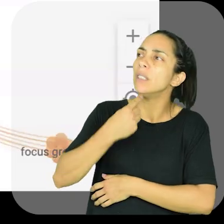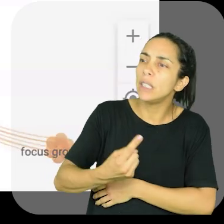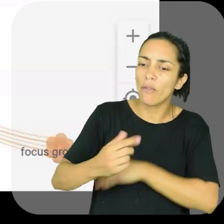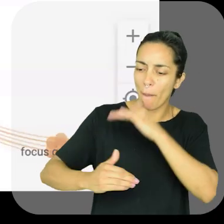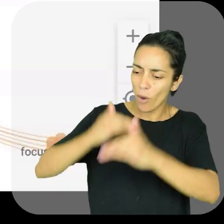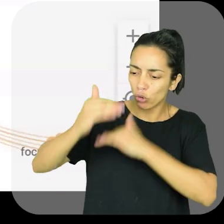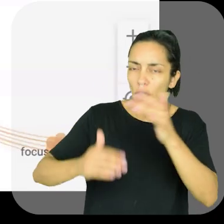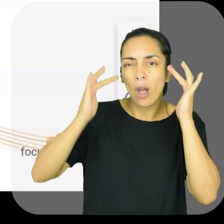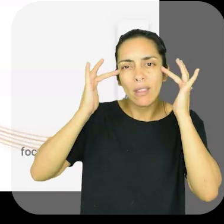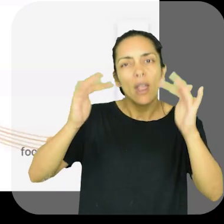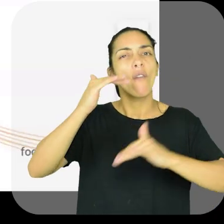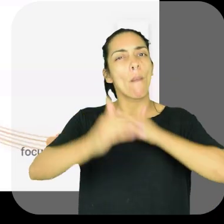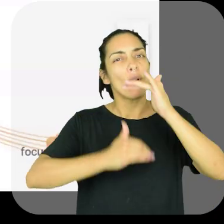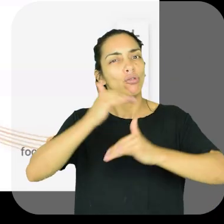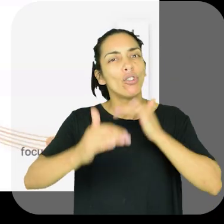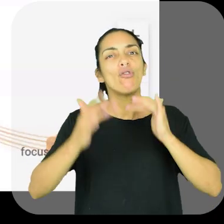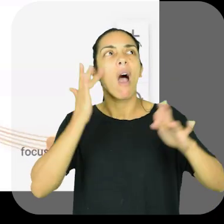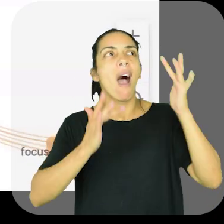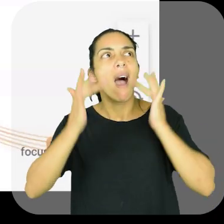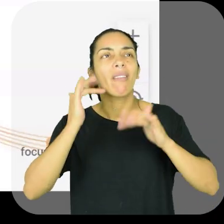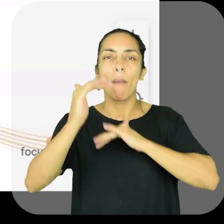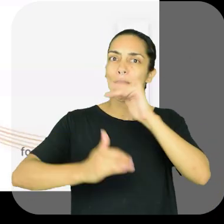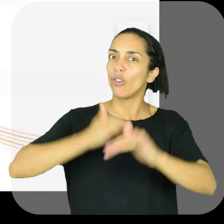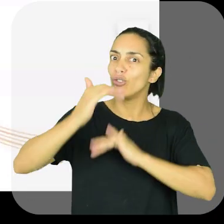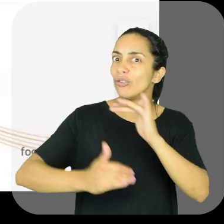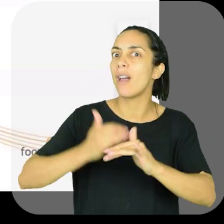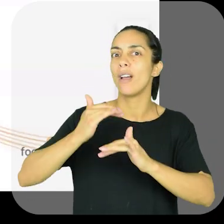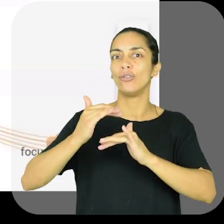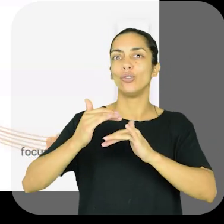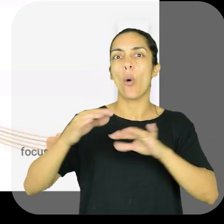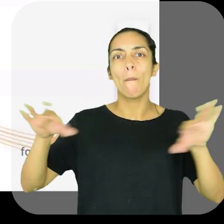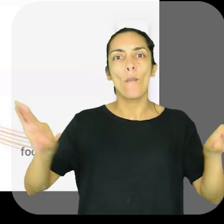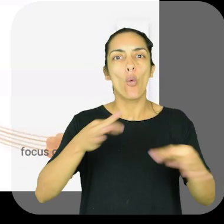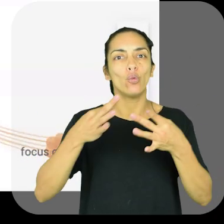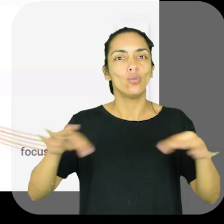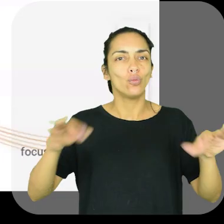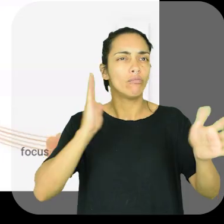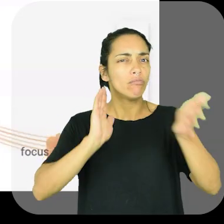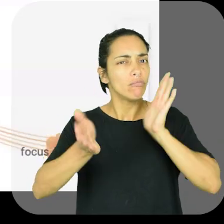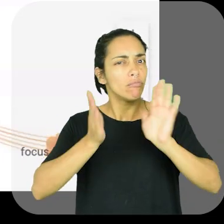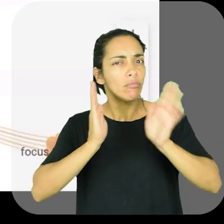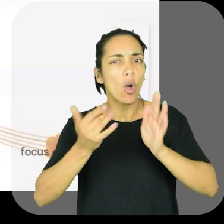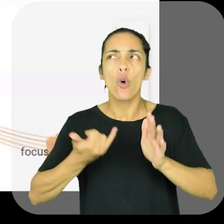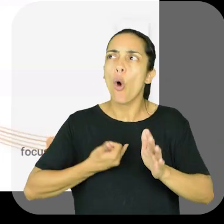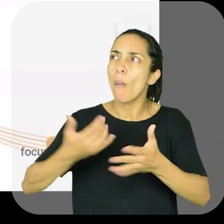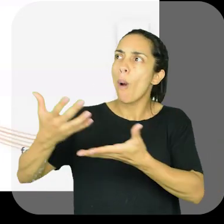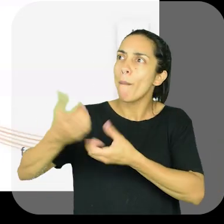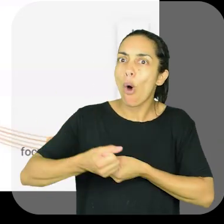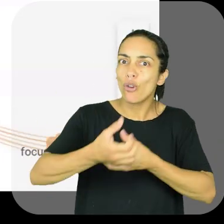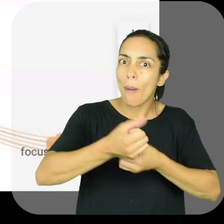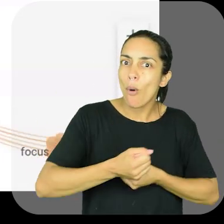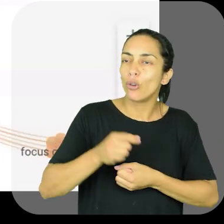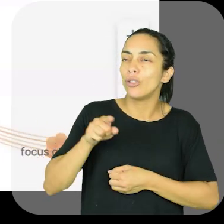procesos artísticos, a procesos sociales, a procesos de musicoterapia, que justamente es, como escucharon al